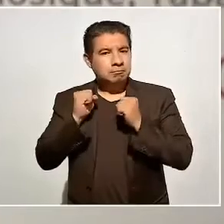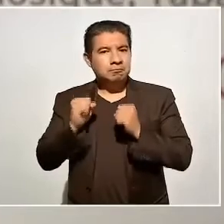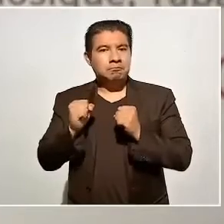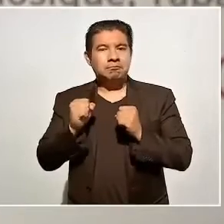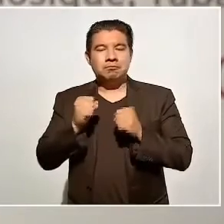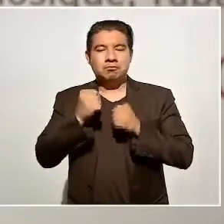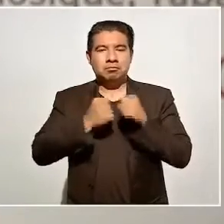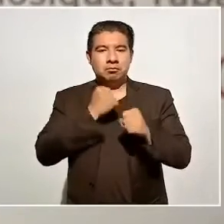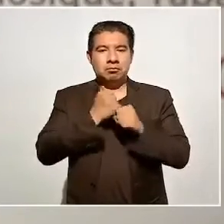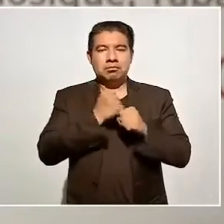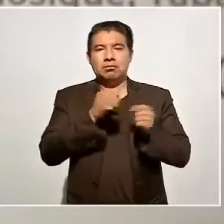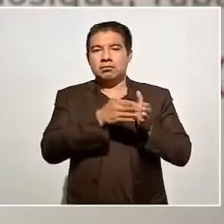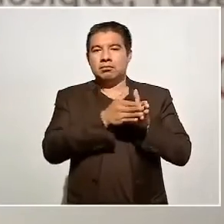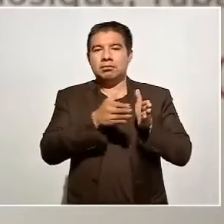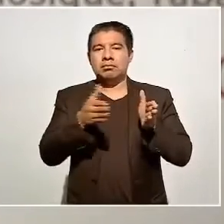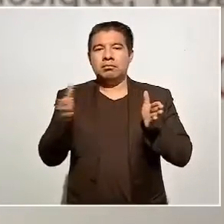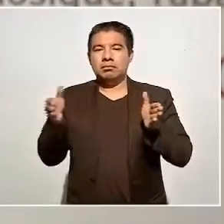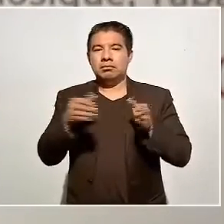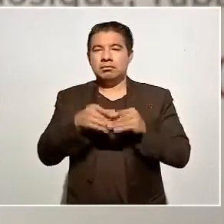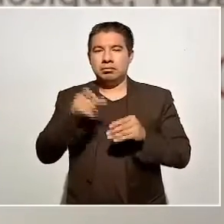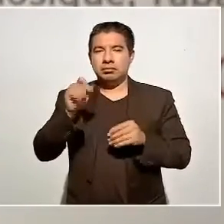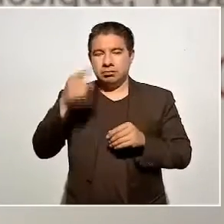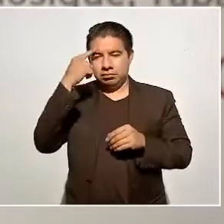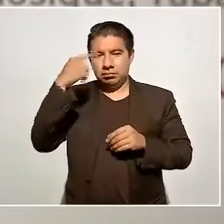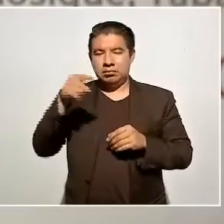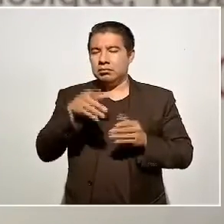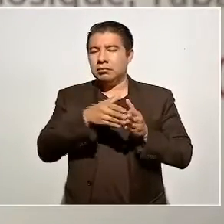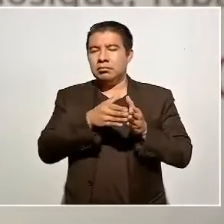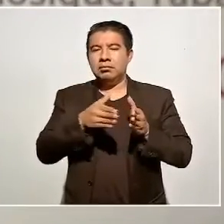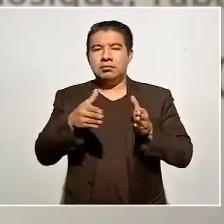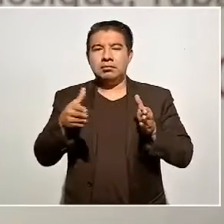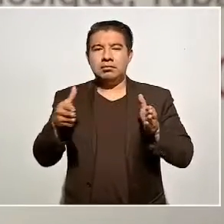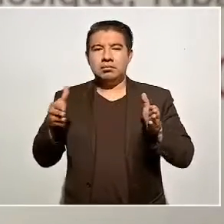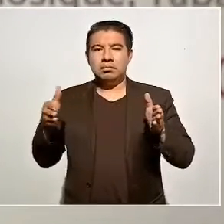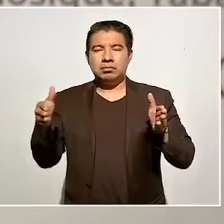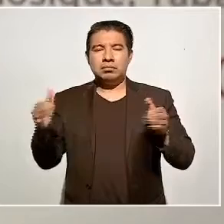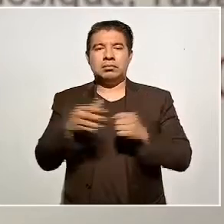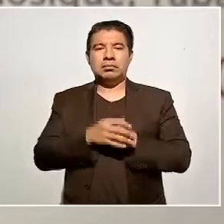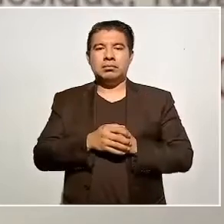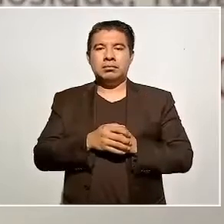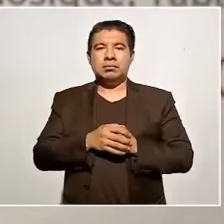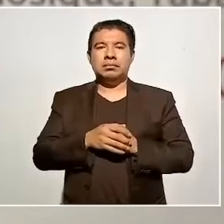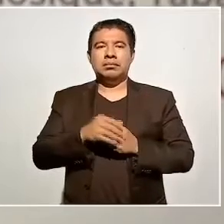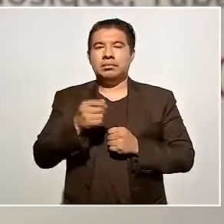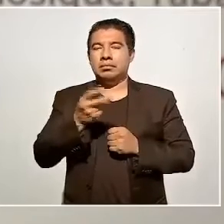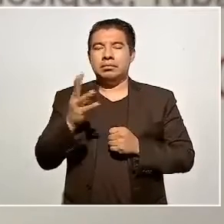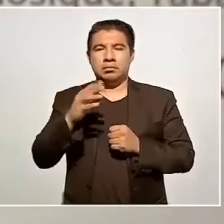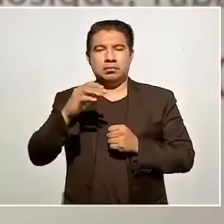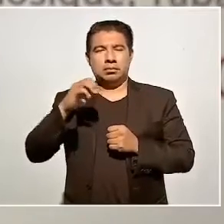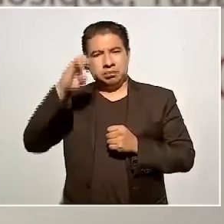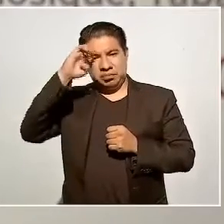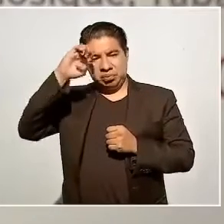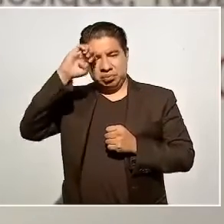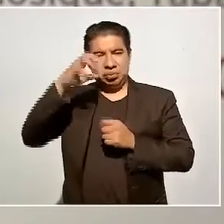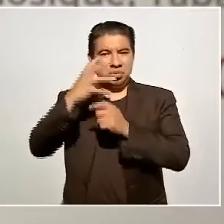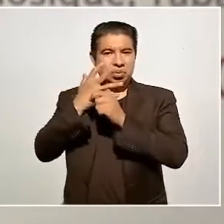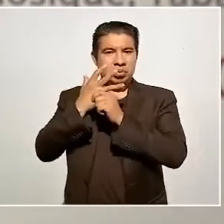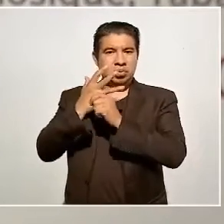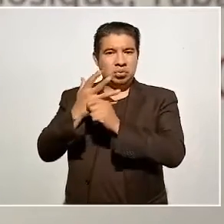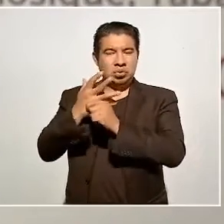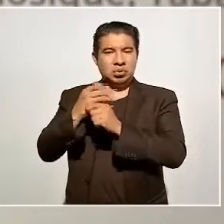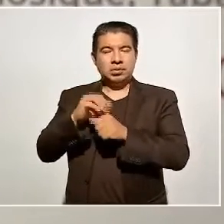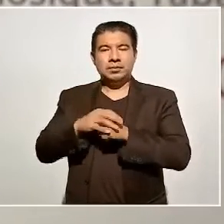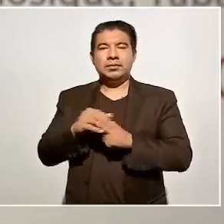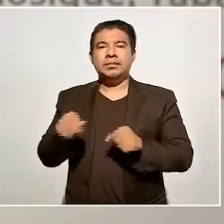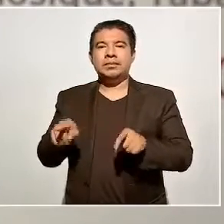año, porque va creciendo la economía, todos los pronósticos de expertos hablan de que vamos a